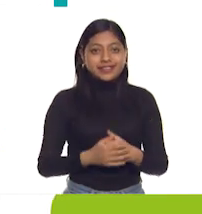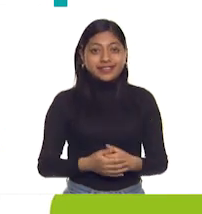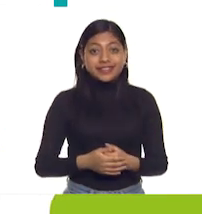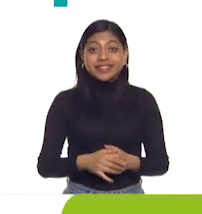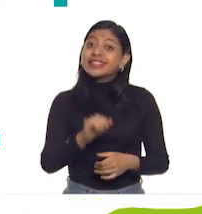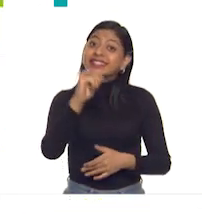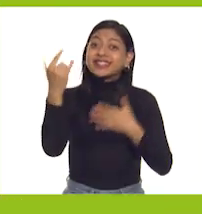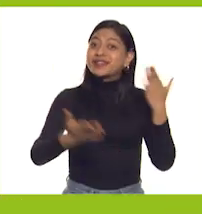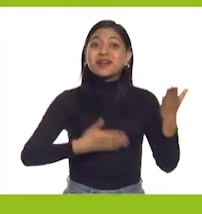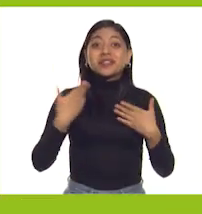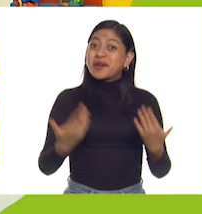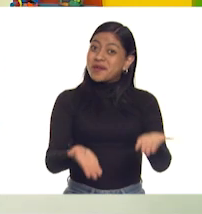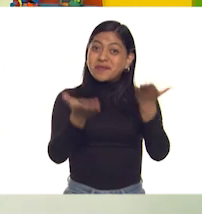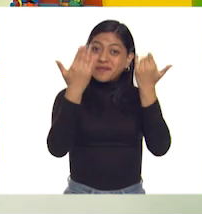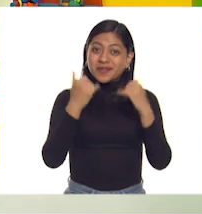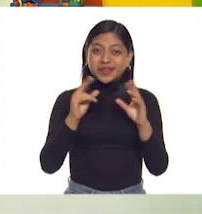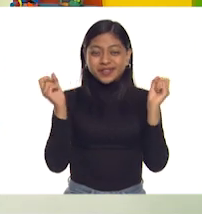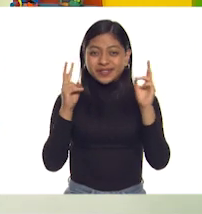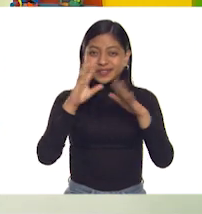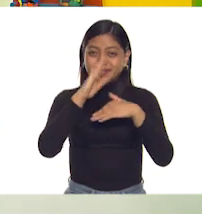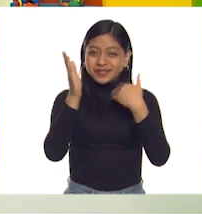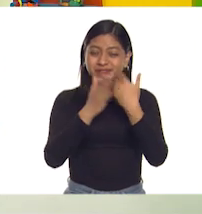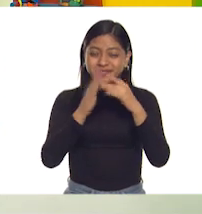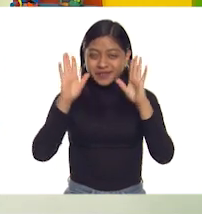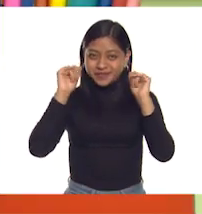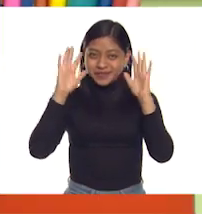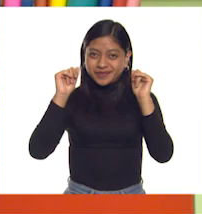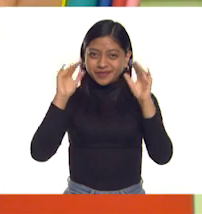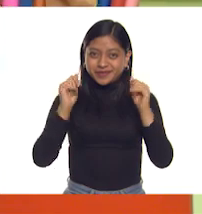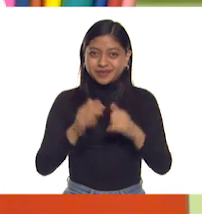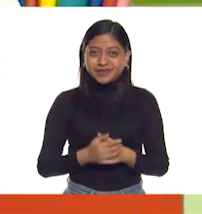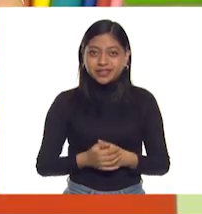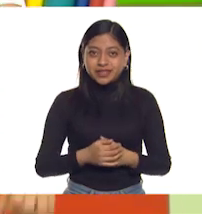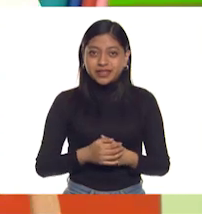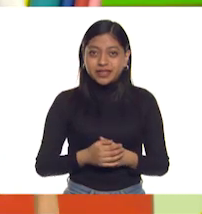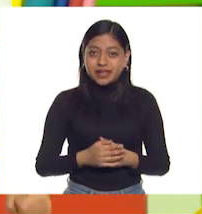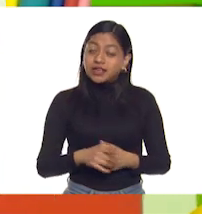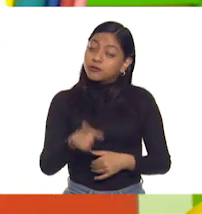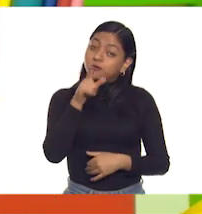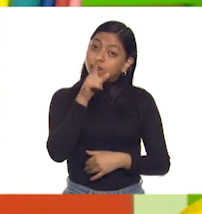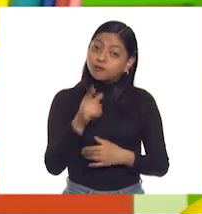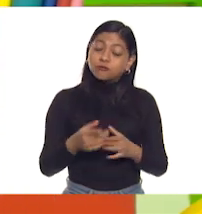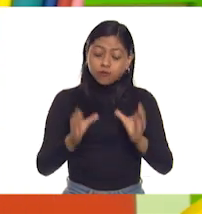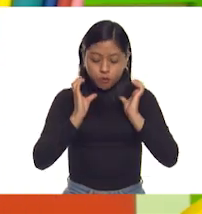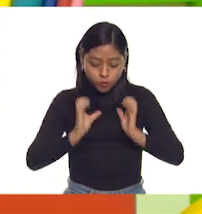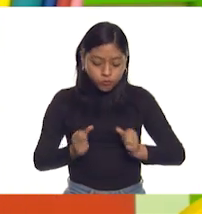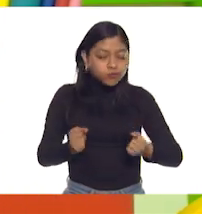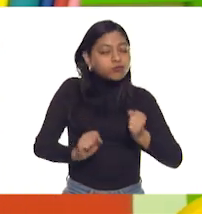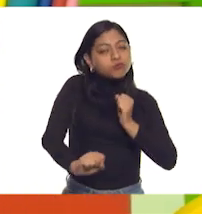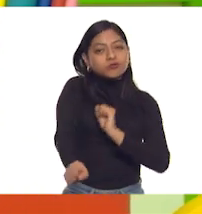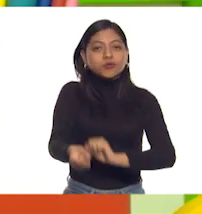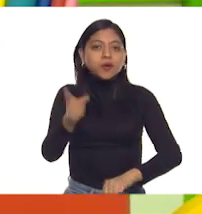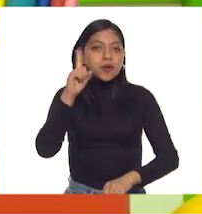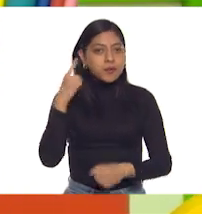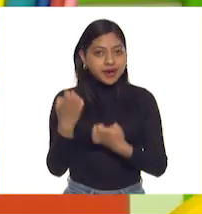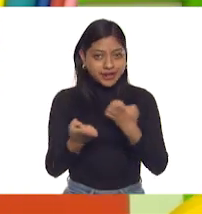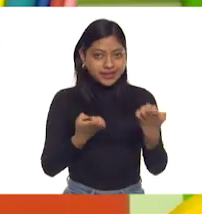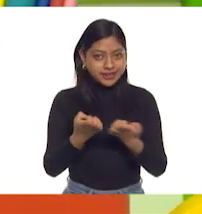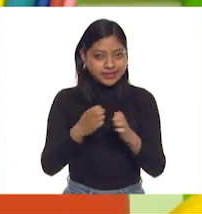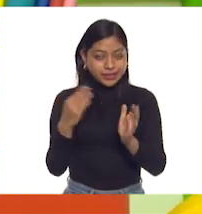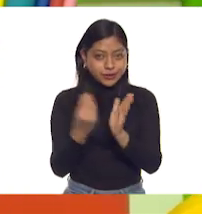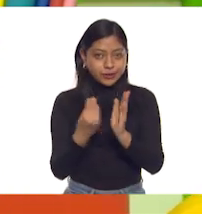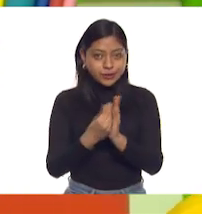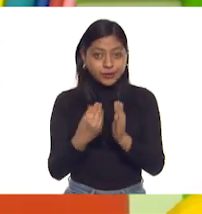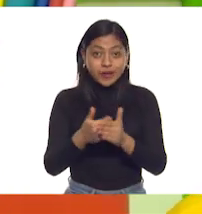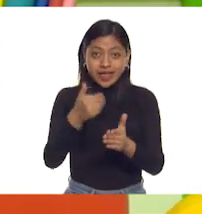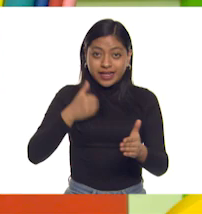a estar muy divertido. ¡Nos vemos pronto! ¡Adiós! ¡Adiós! Vamos preparando nuestro cuerpo para la sesión de Educación Física con la